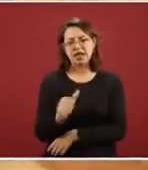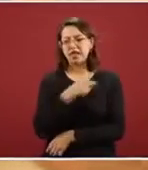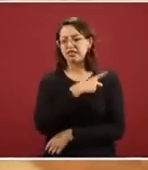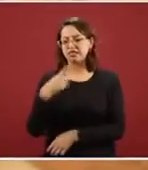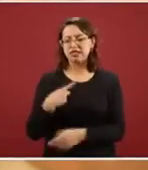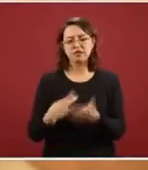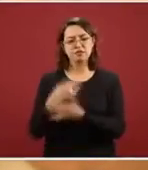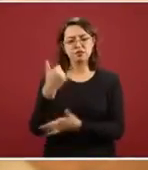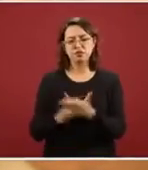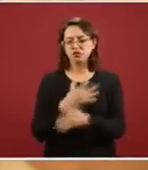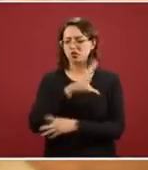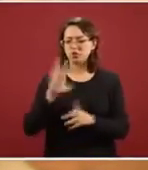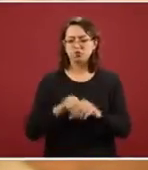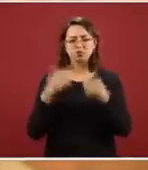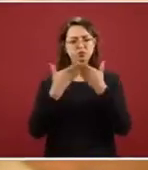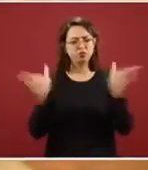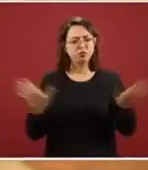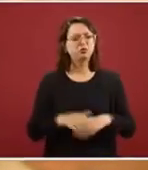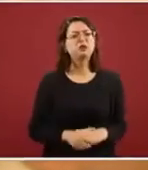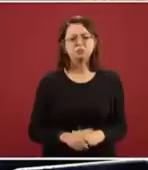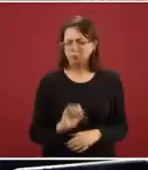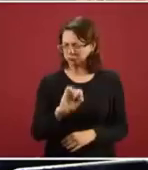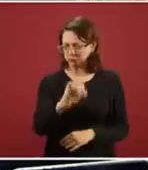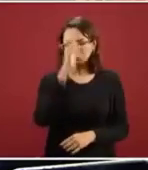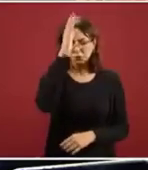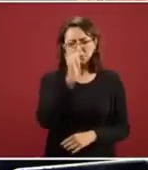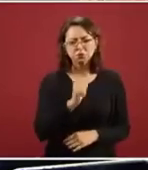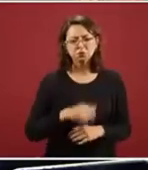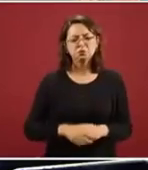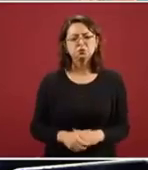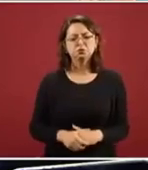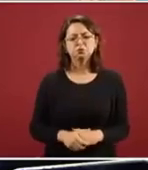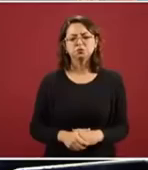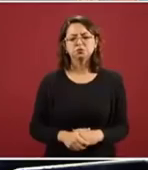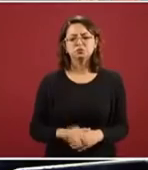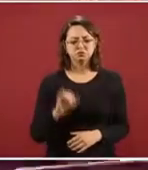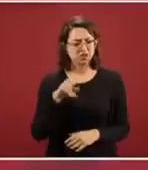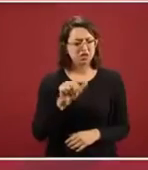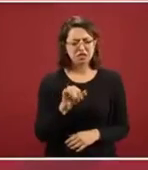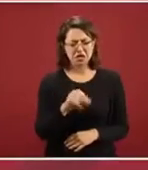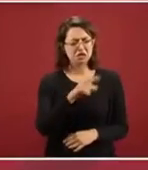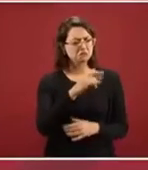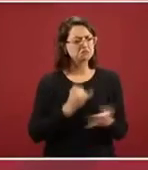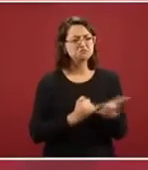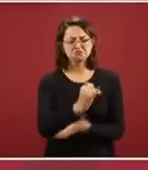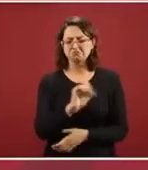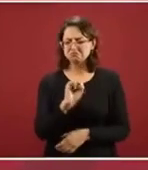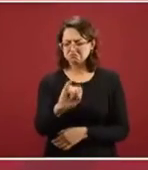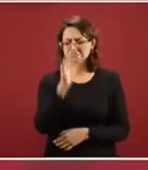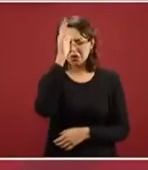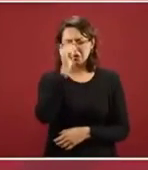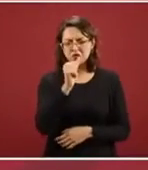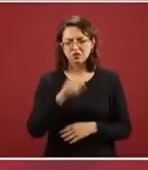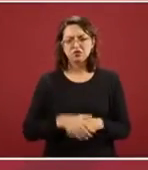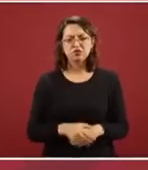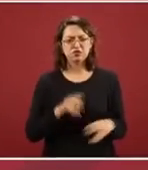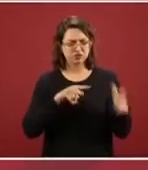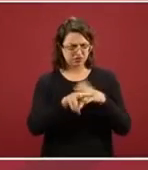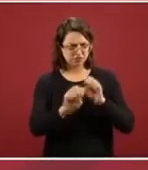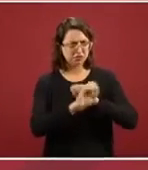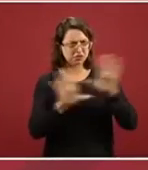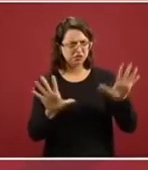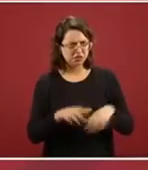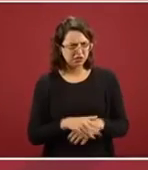el proyecto de Santa Lucía. Estoy de acuerdo con el INAI. Es el de transparencia, ¿no?